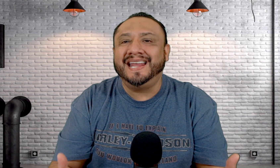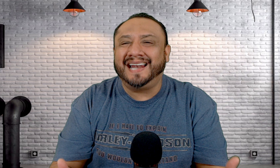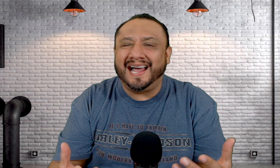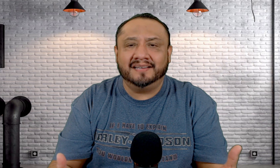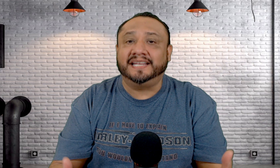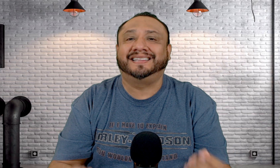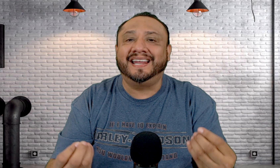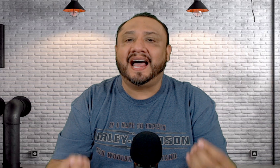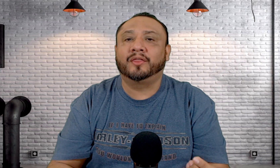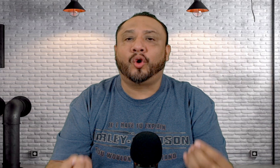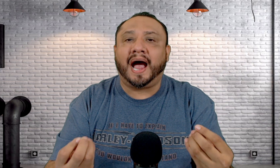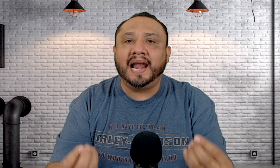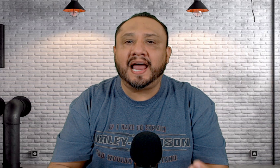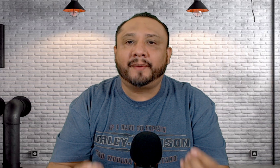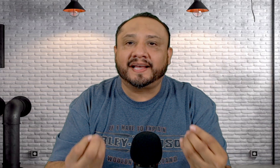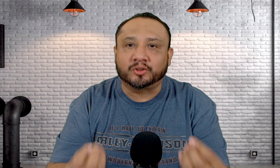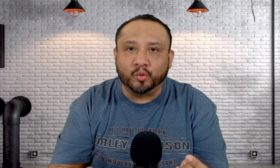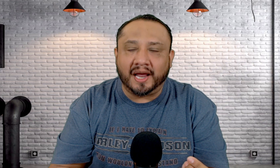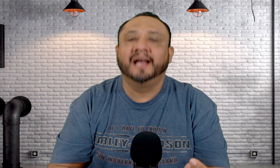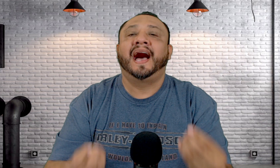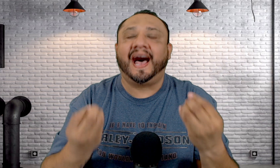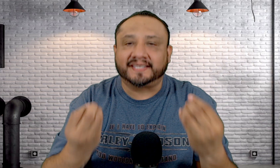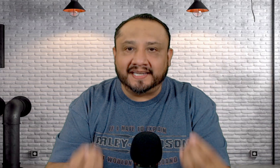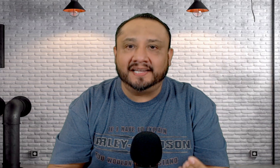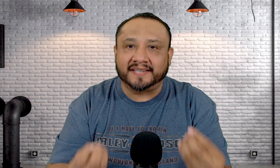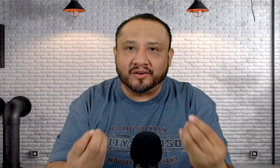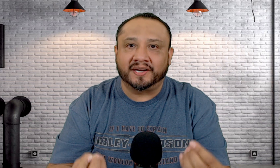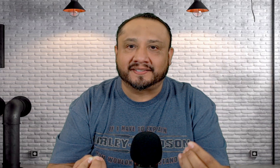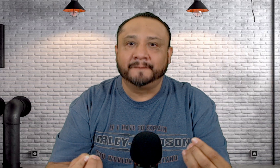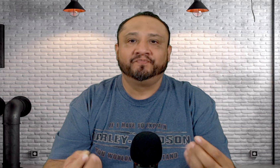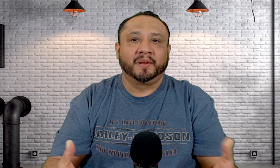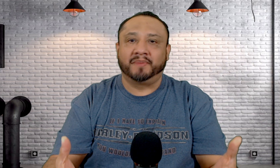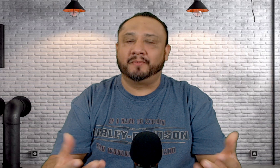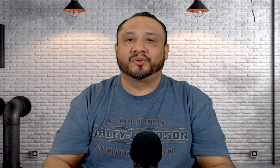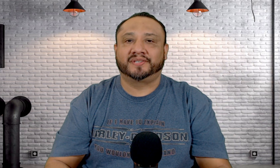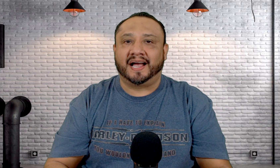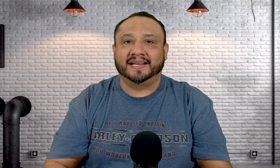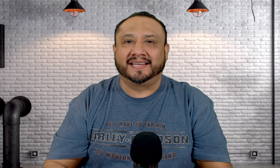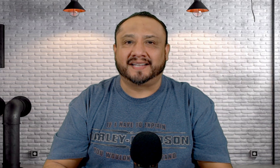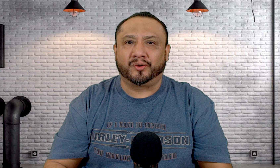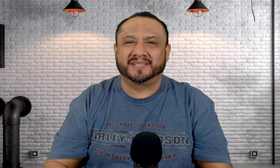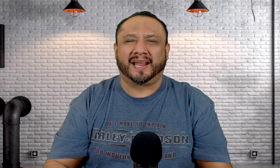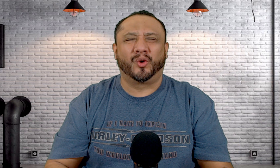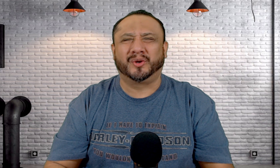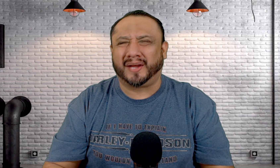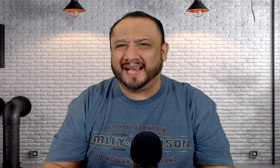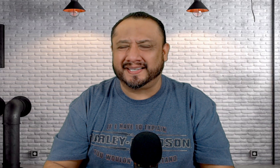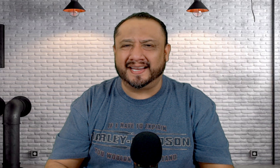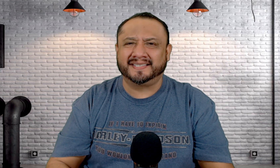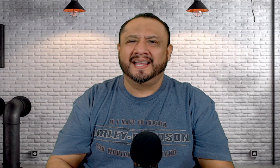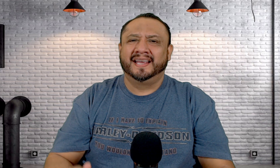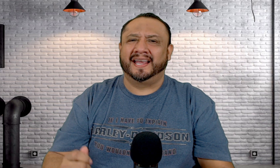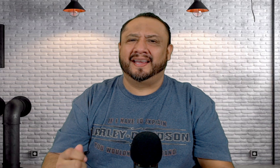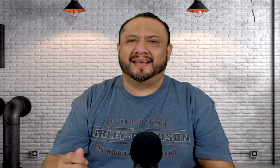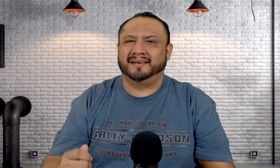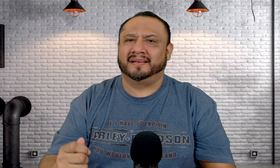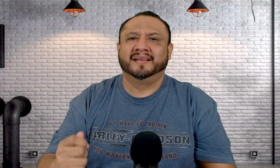un dineral tirado a la basura. Así, señores, vemos a legisladores que lo único que hacen